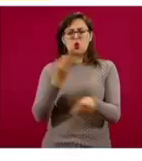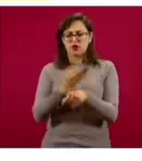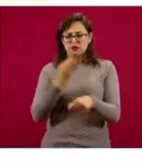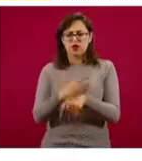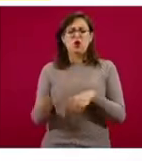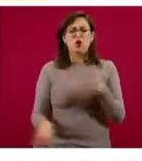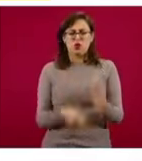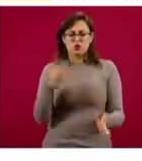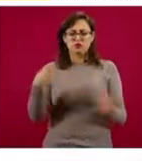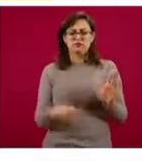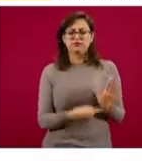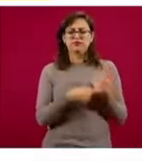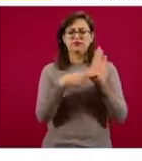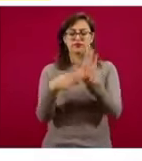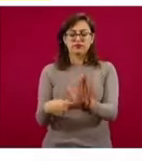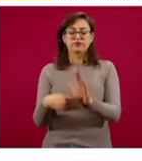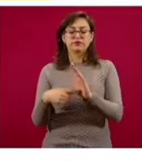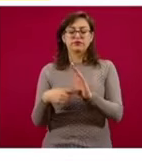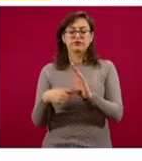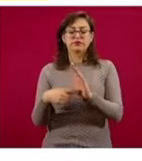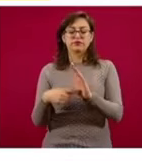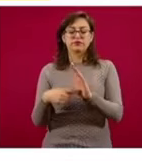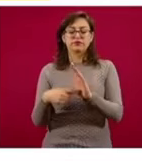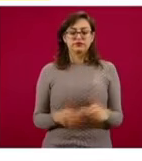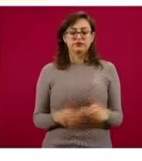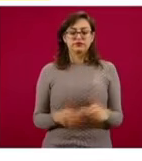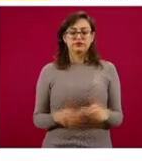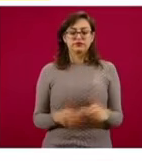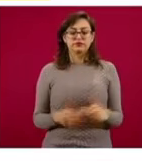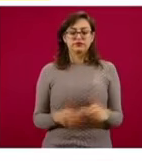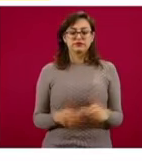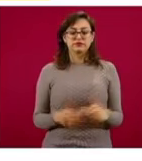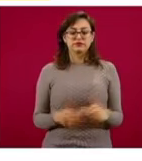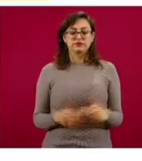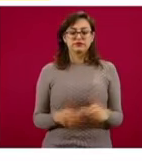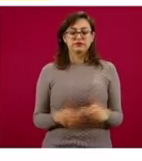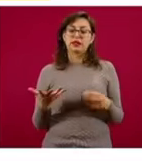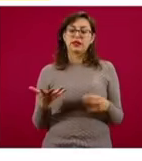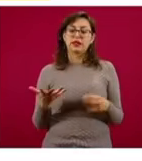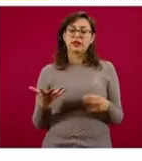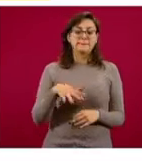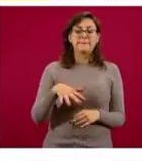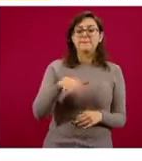presentar, es la diferencia entre esta letalidad promedio,